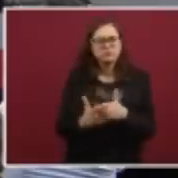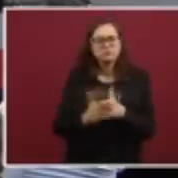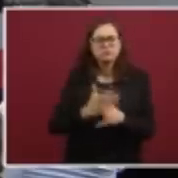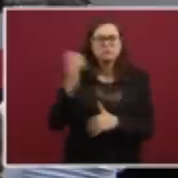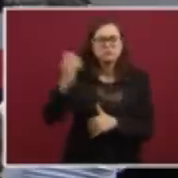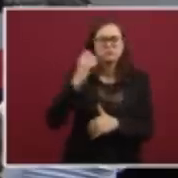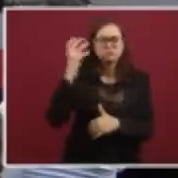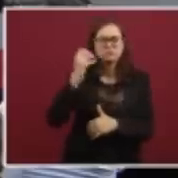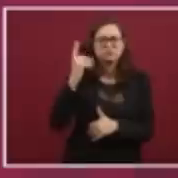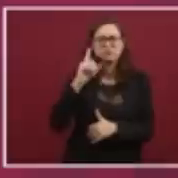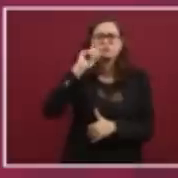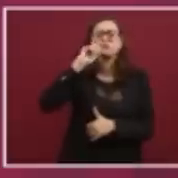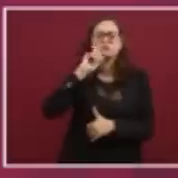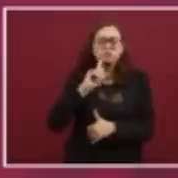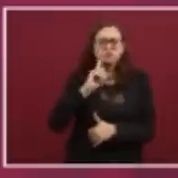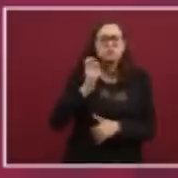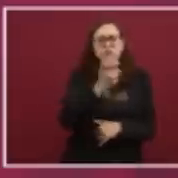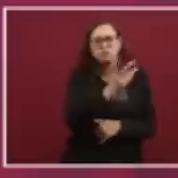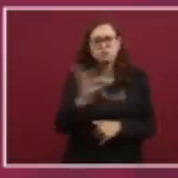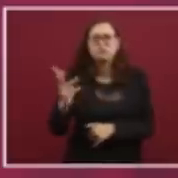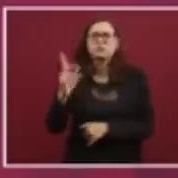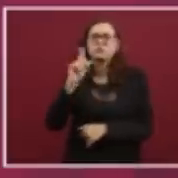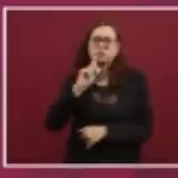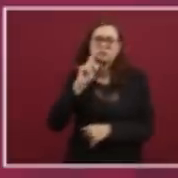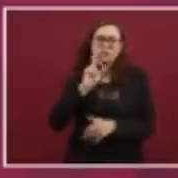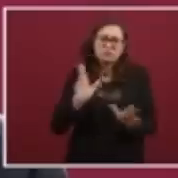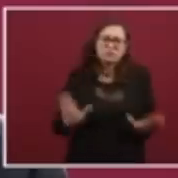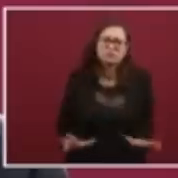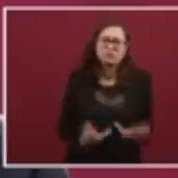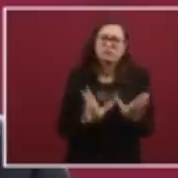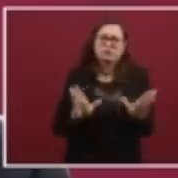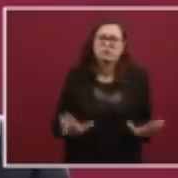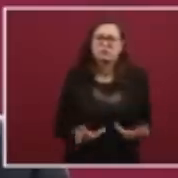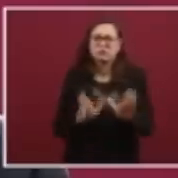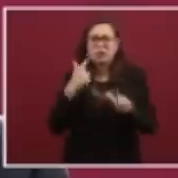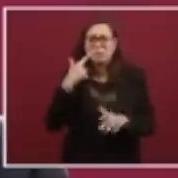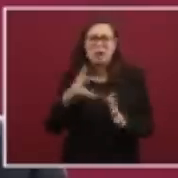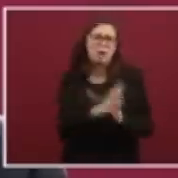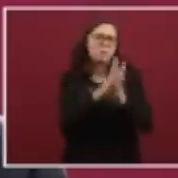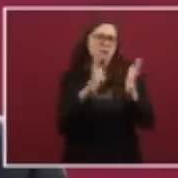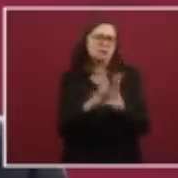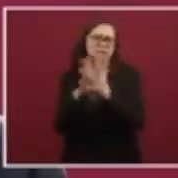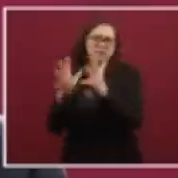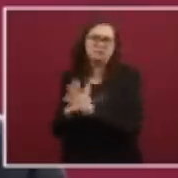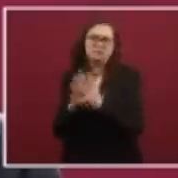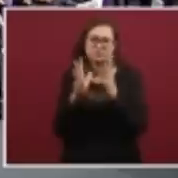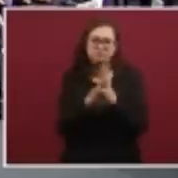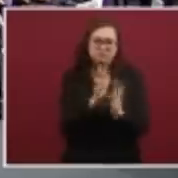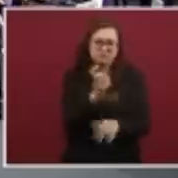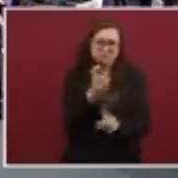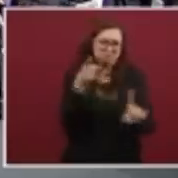mujeres, porque a ella le interesa mucho fomentar la participación pública de las mujeres.